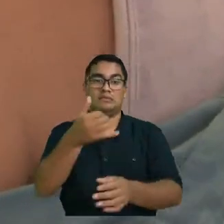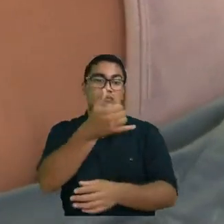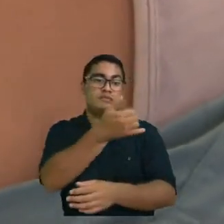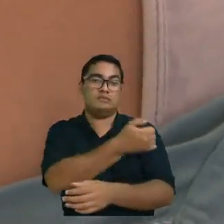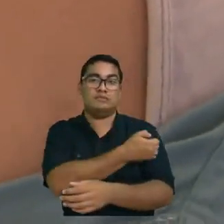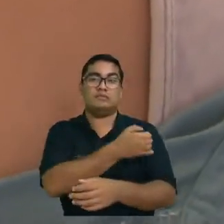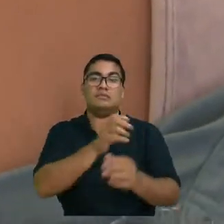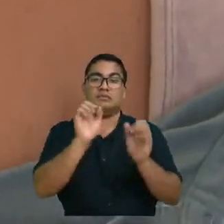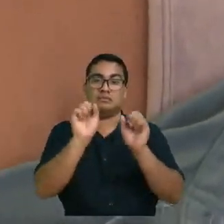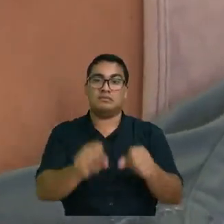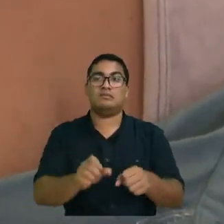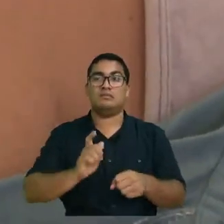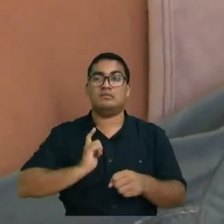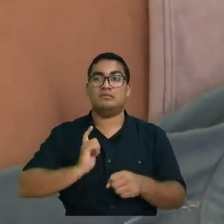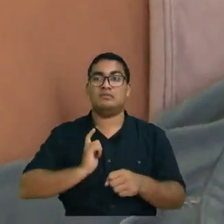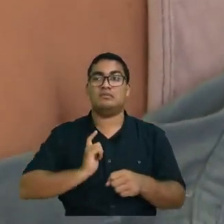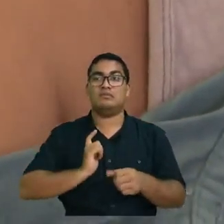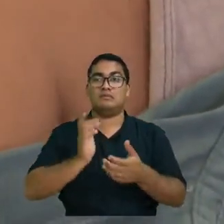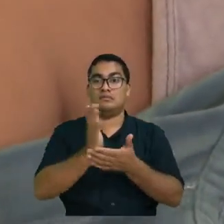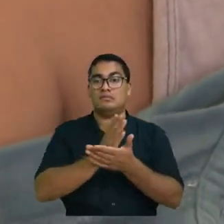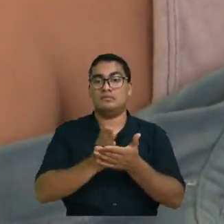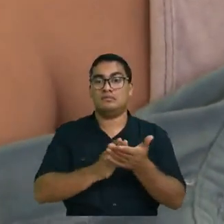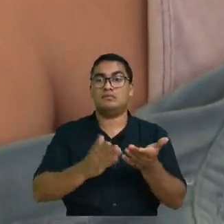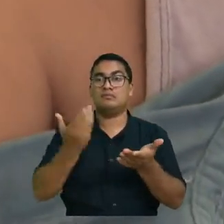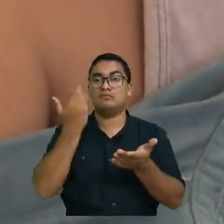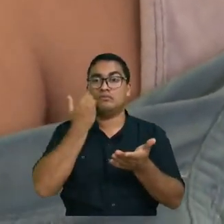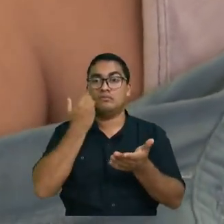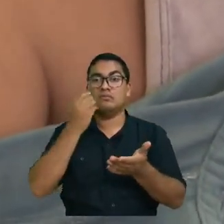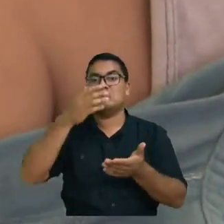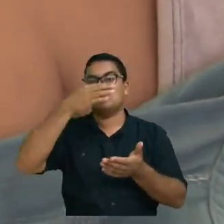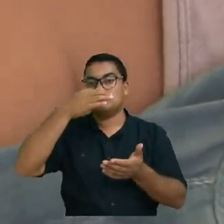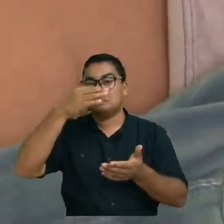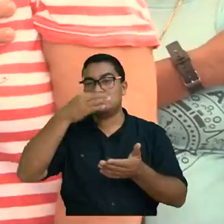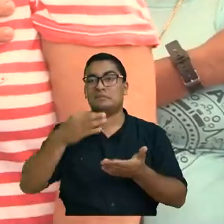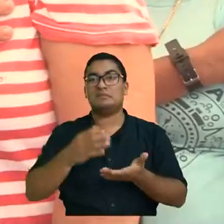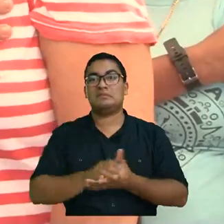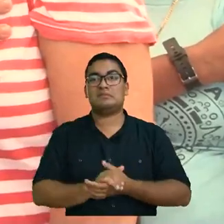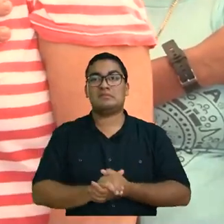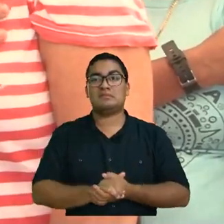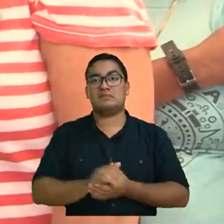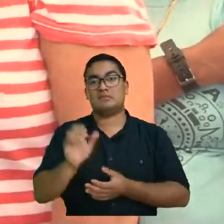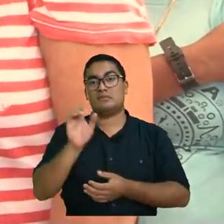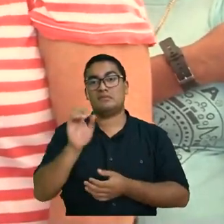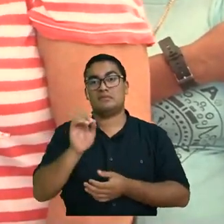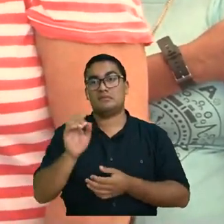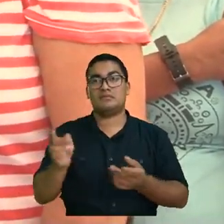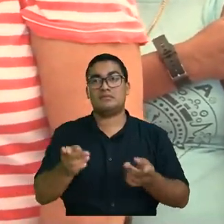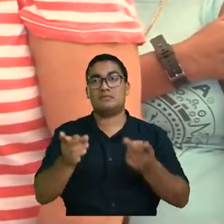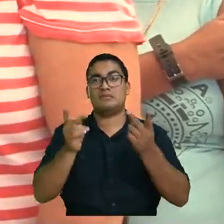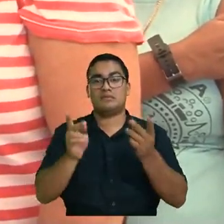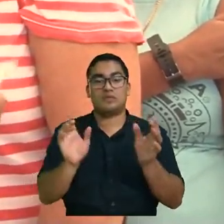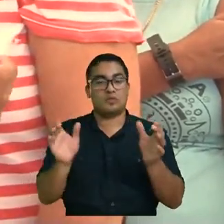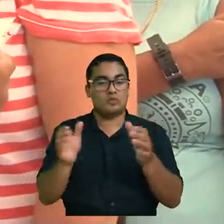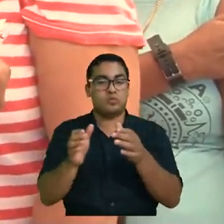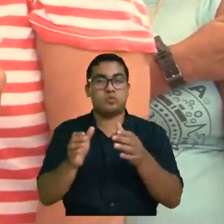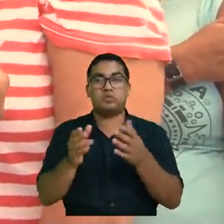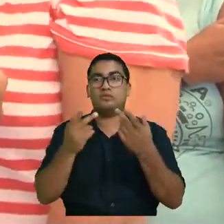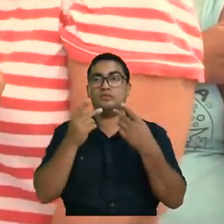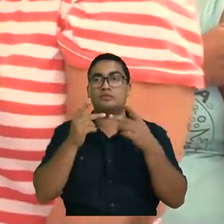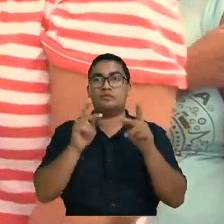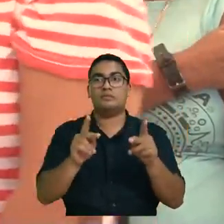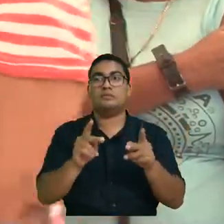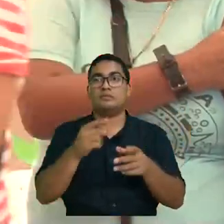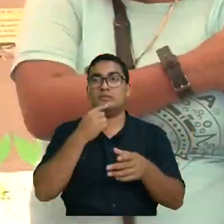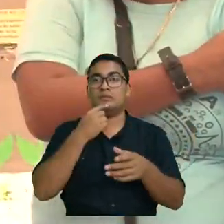puede tener partes del virus de la gripe, uh-huh, o virus vivo atenuado, pero en este caso son partes